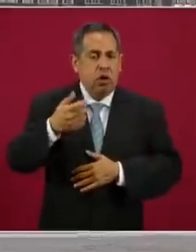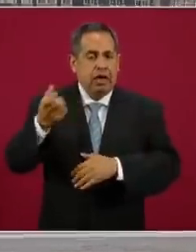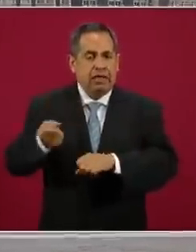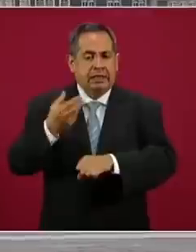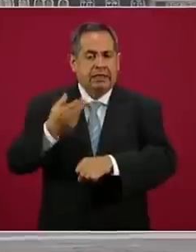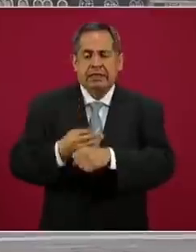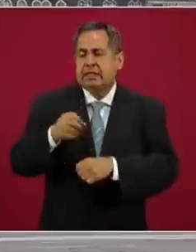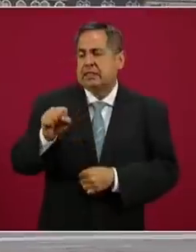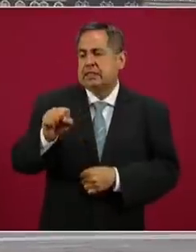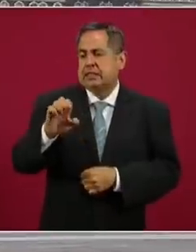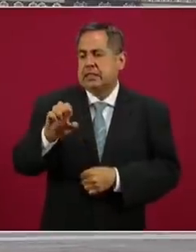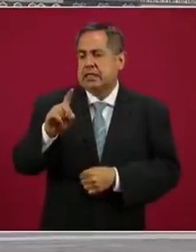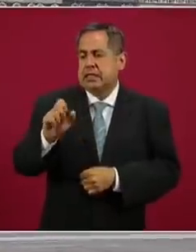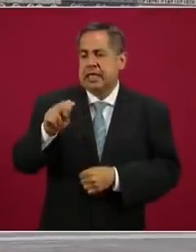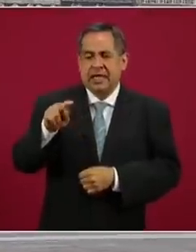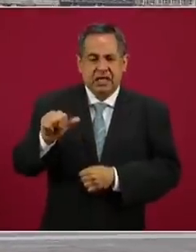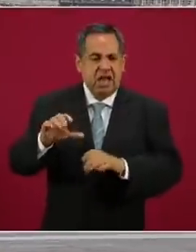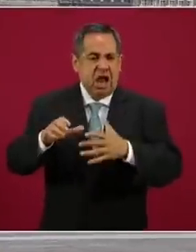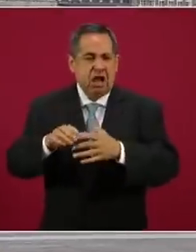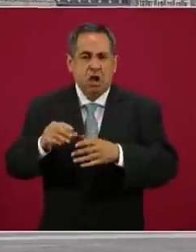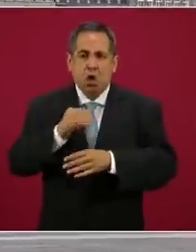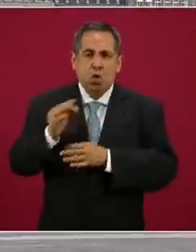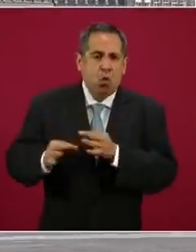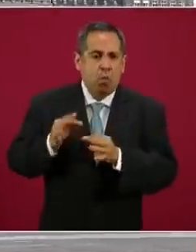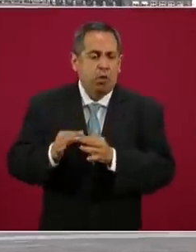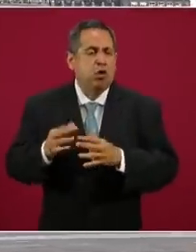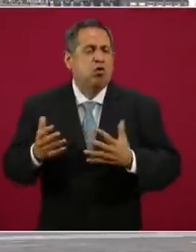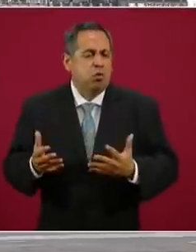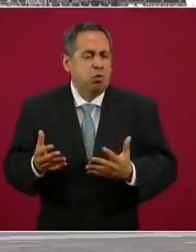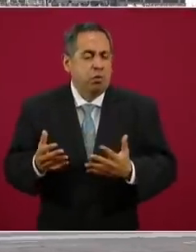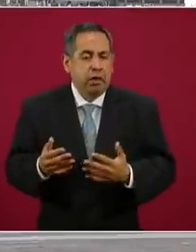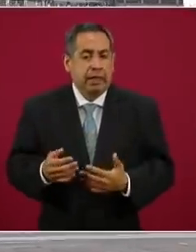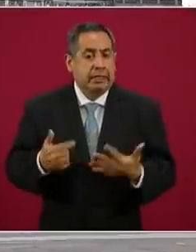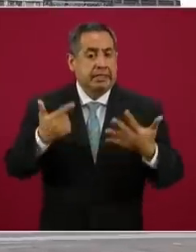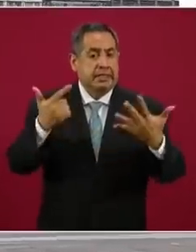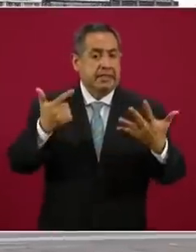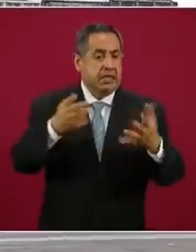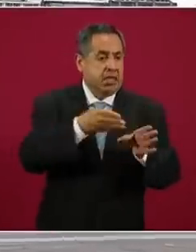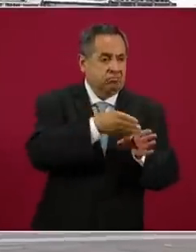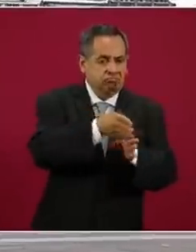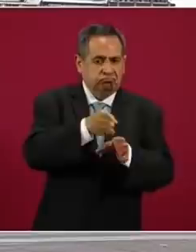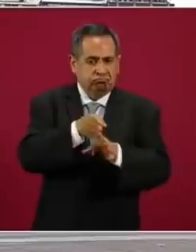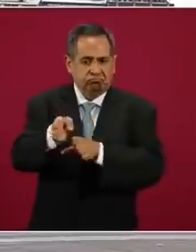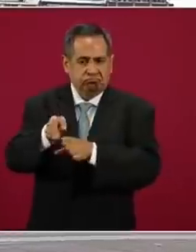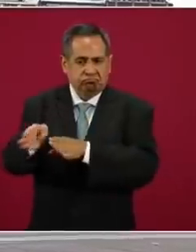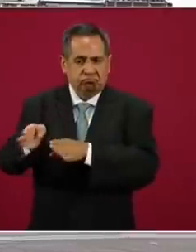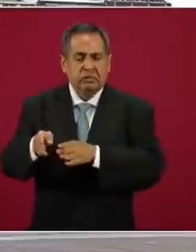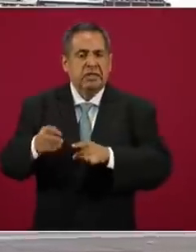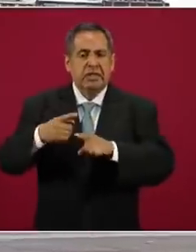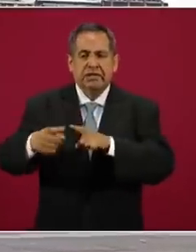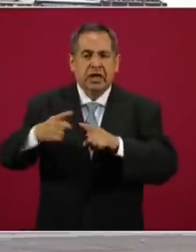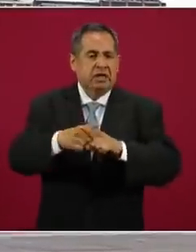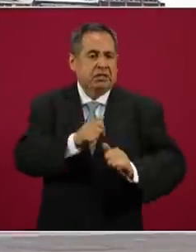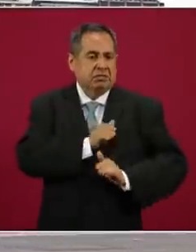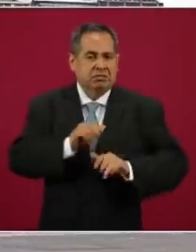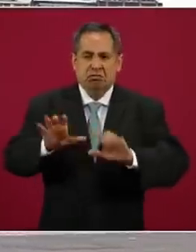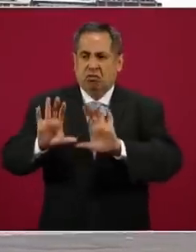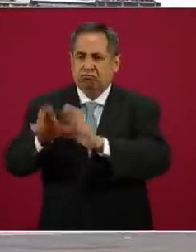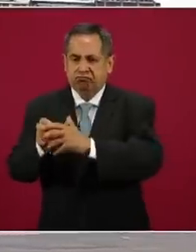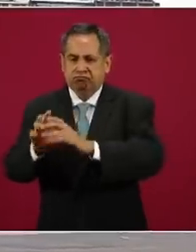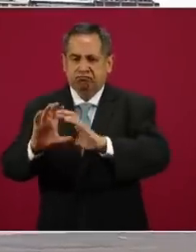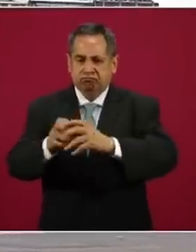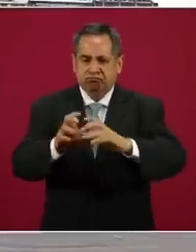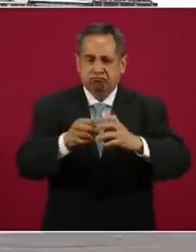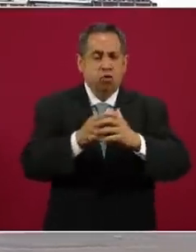de la defensa nacional se han desarrollado siete sistemas que conjuntan los esfuerzos de diversos organismos del ejército y la fuerza